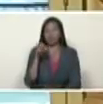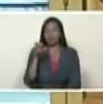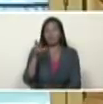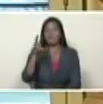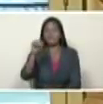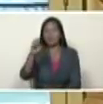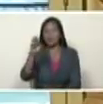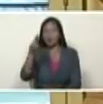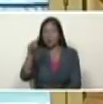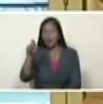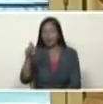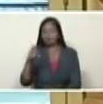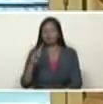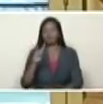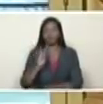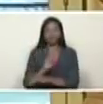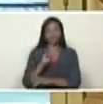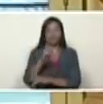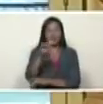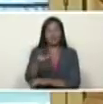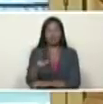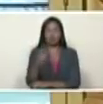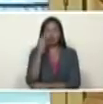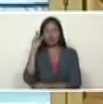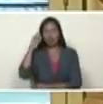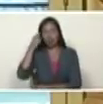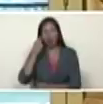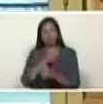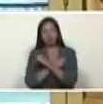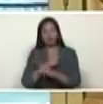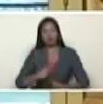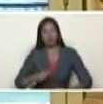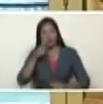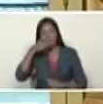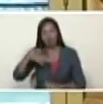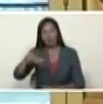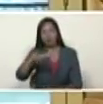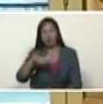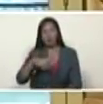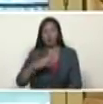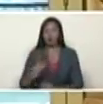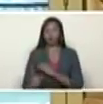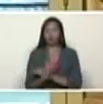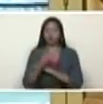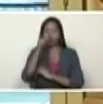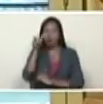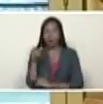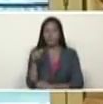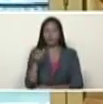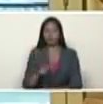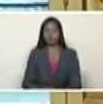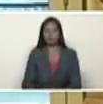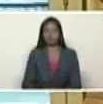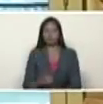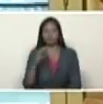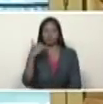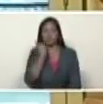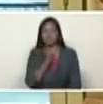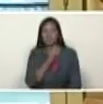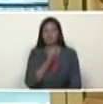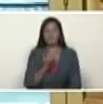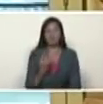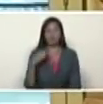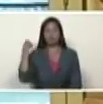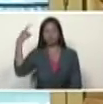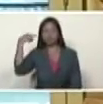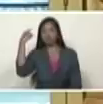traidor. Así se lo recuerdo a la Fuerza Armada y se lo recuerdo al pueblo. Es un gran traidor. Enfermo mental,